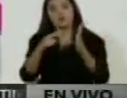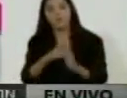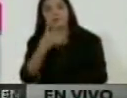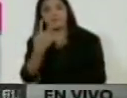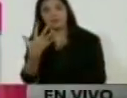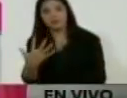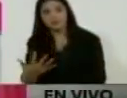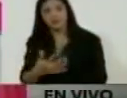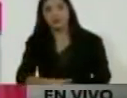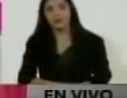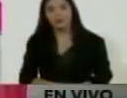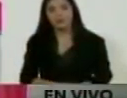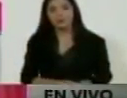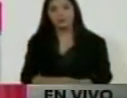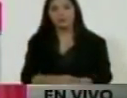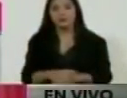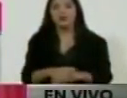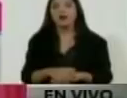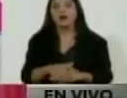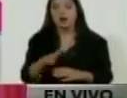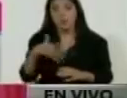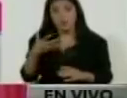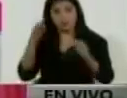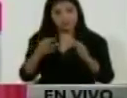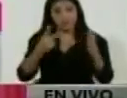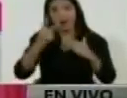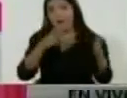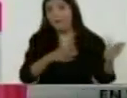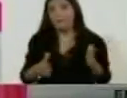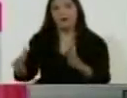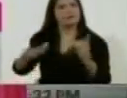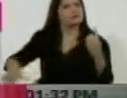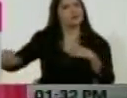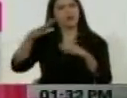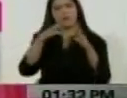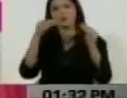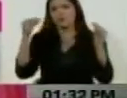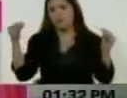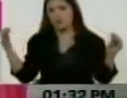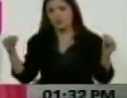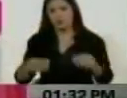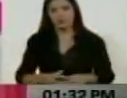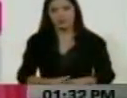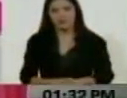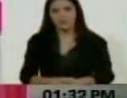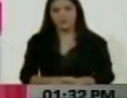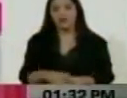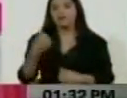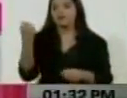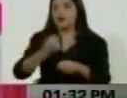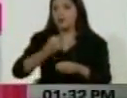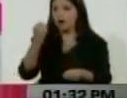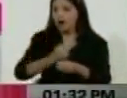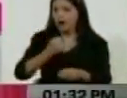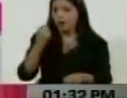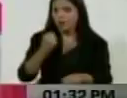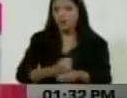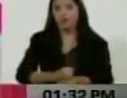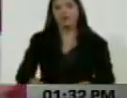2016-2025 y convertirlo en el plan de todos y de todas, trabajadores,